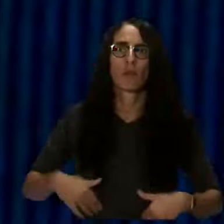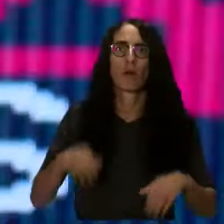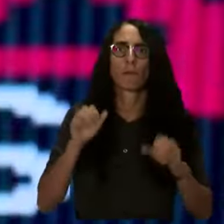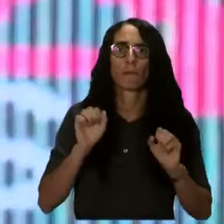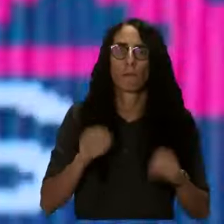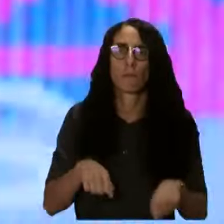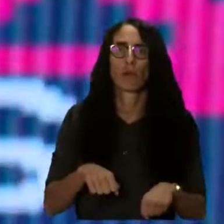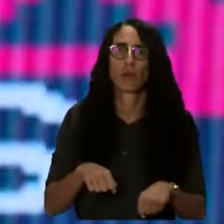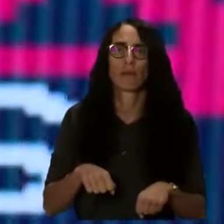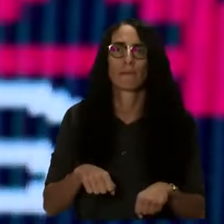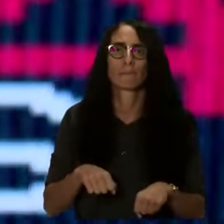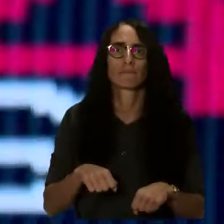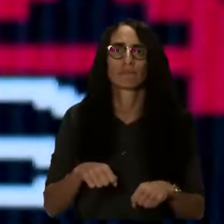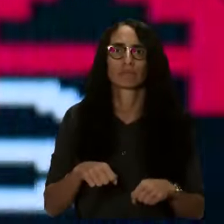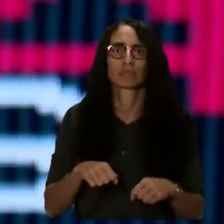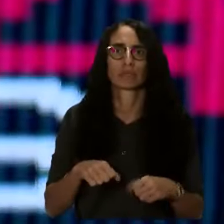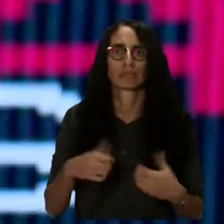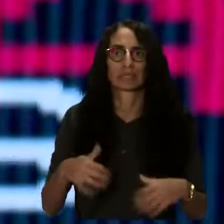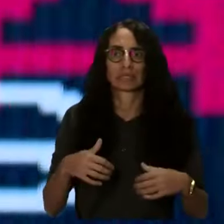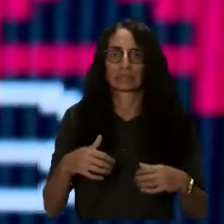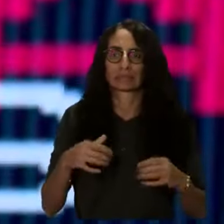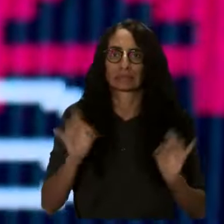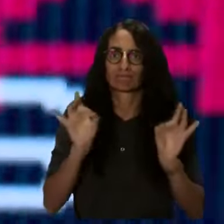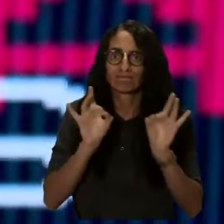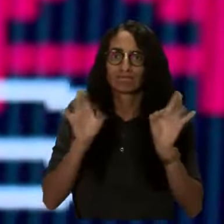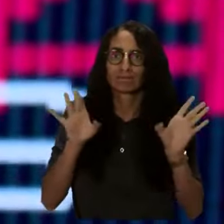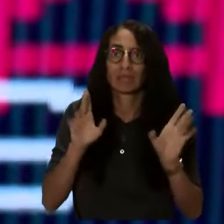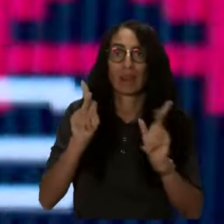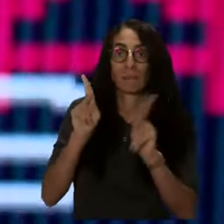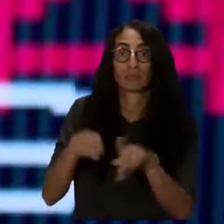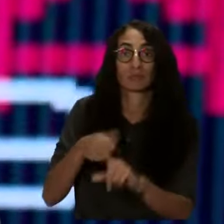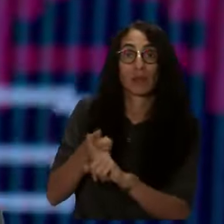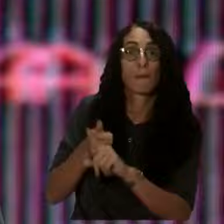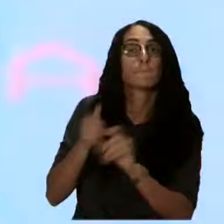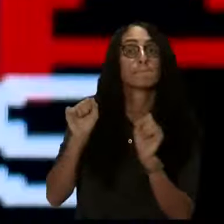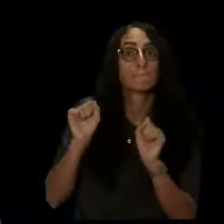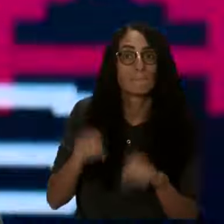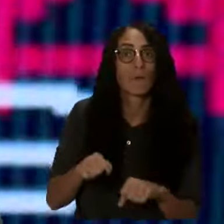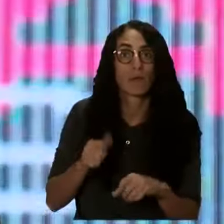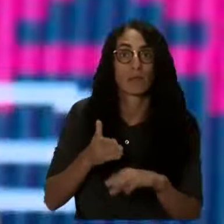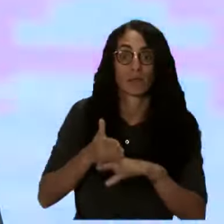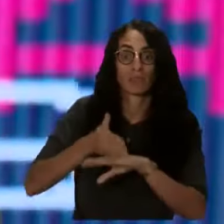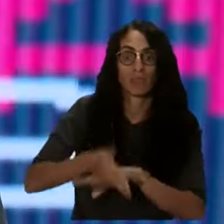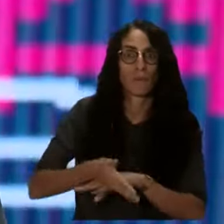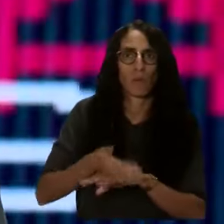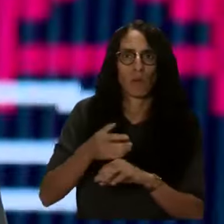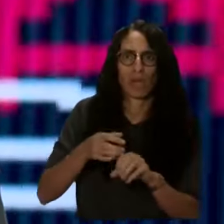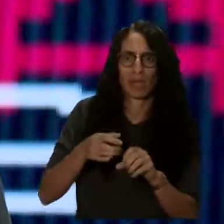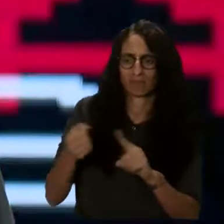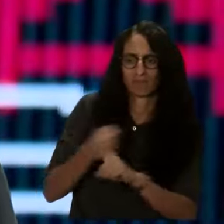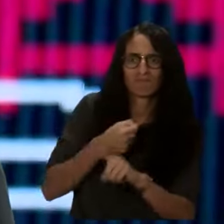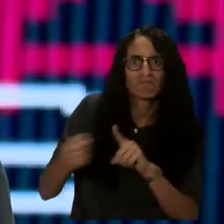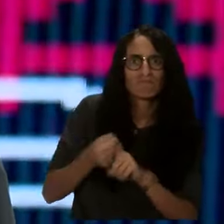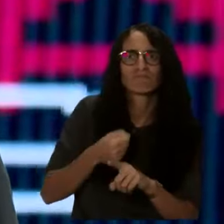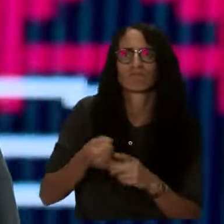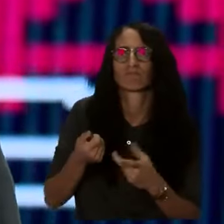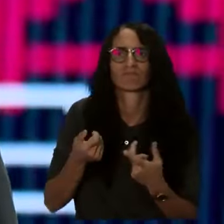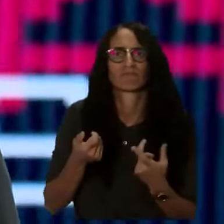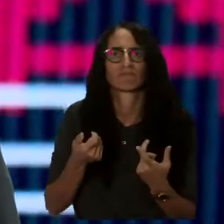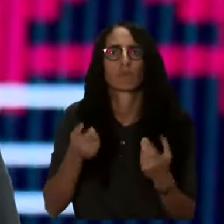víctima eh graves secuelas eh la víctima puede eventualmente después de un evento de estrangulamiento tener